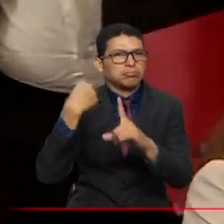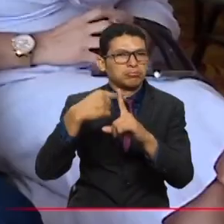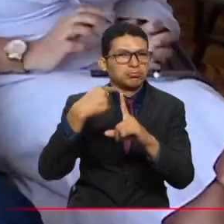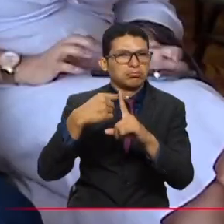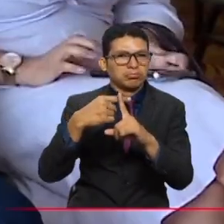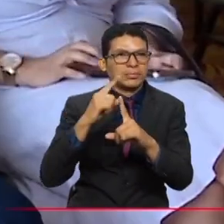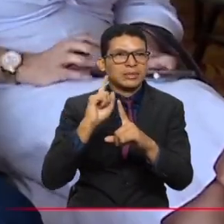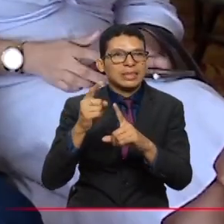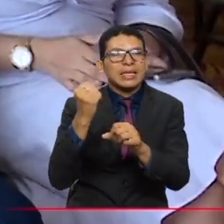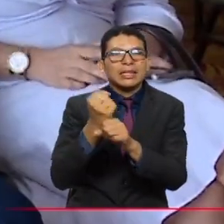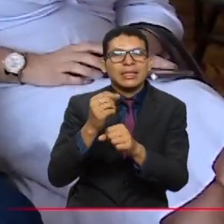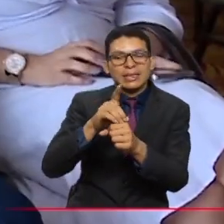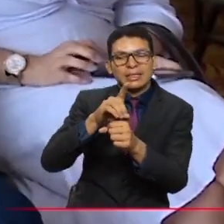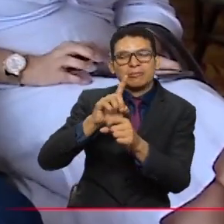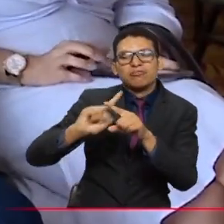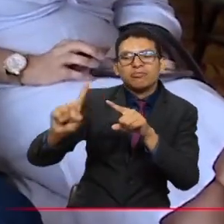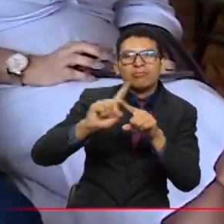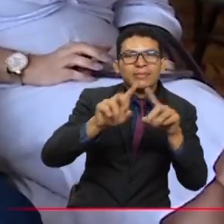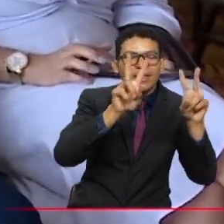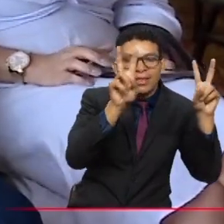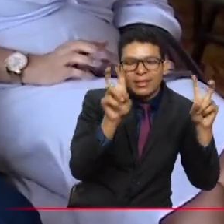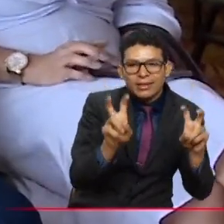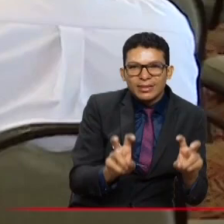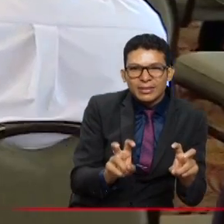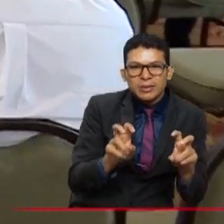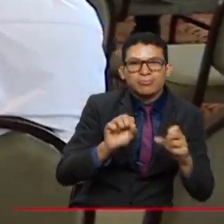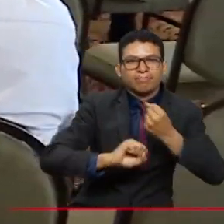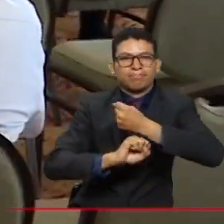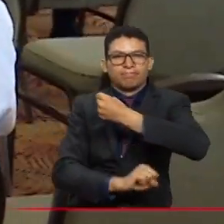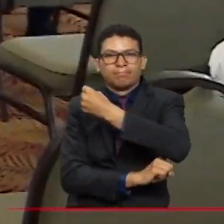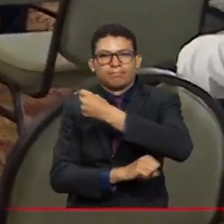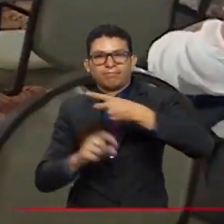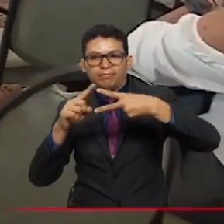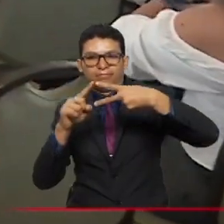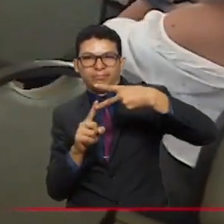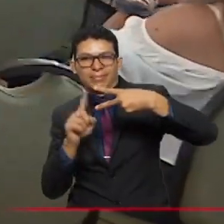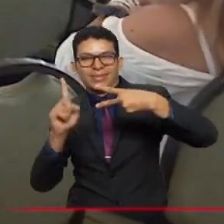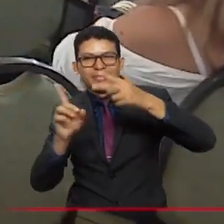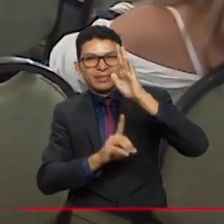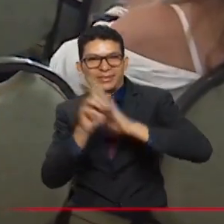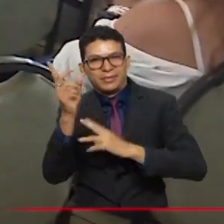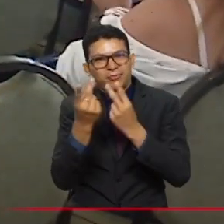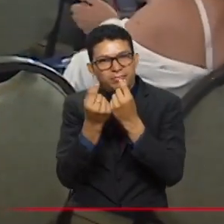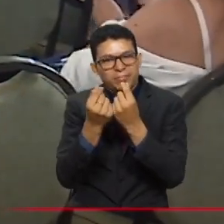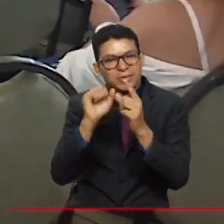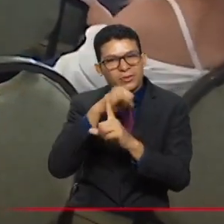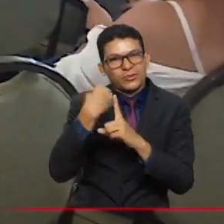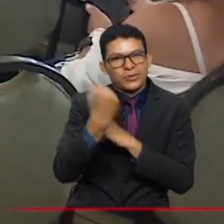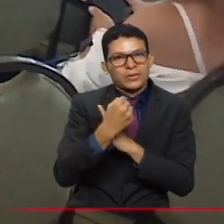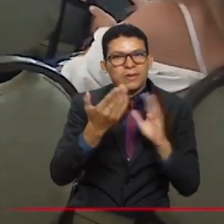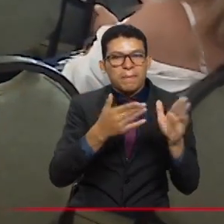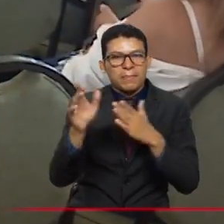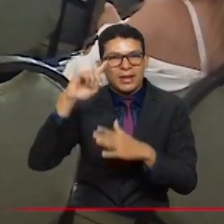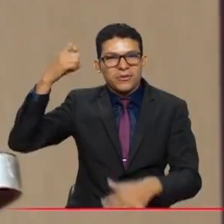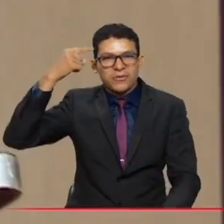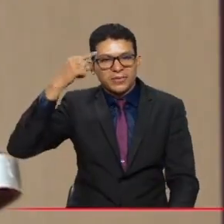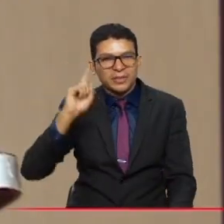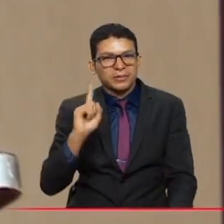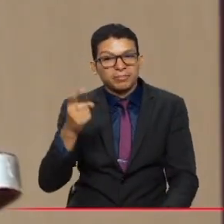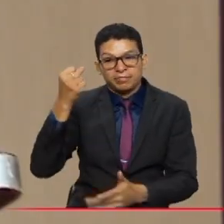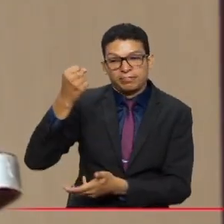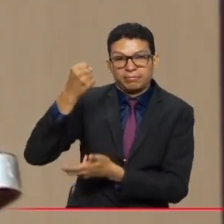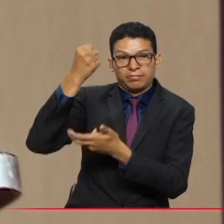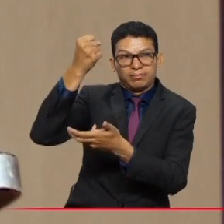se trabaje desde distintos sectores para posicionar los dos pilares fundamentales para el desarrollo económico y social del plan de gobierno, la